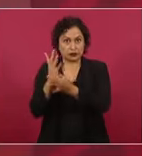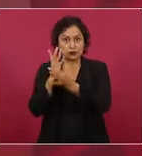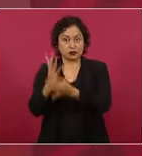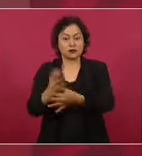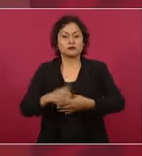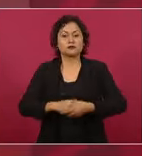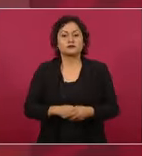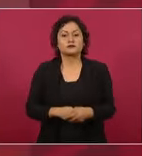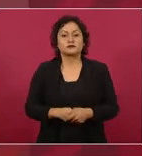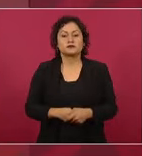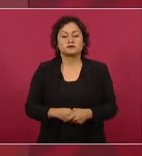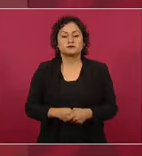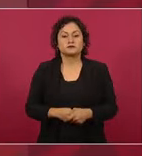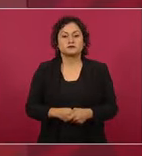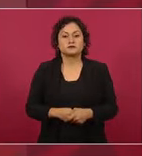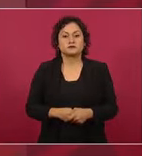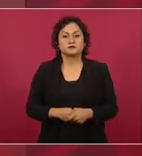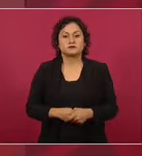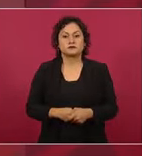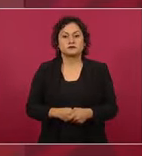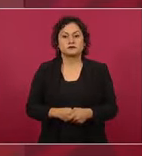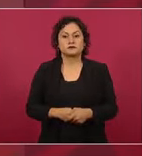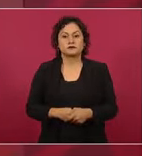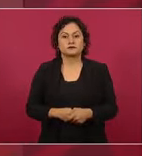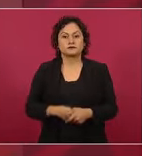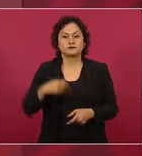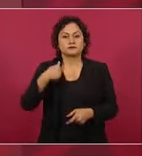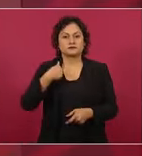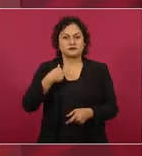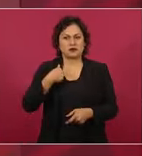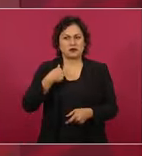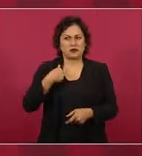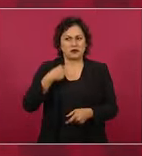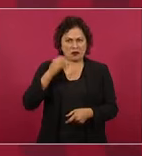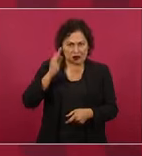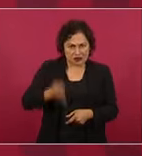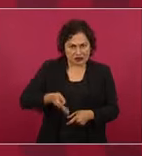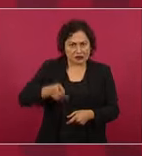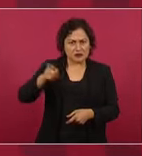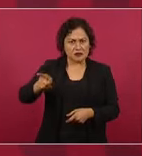voy a permitir que Andrés Manuel sea presidente.